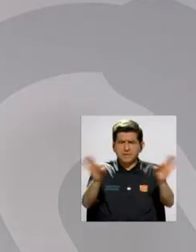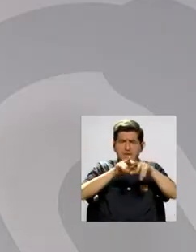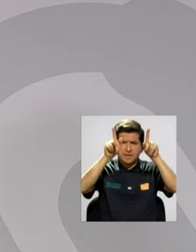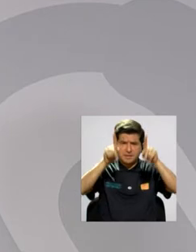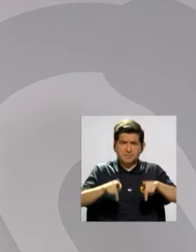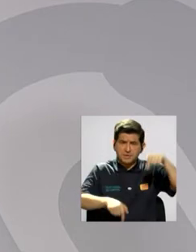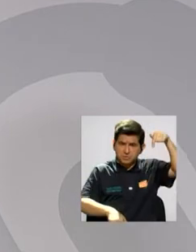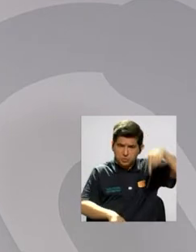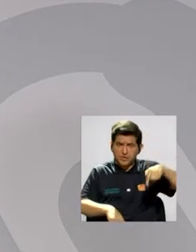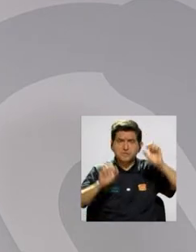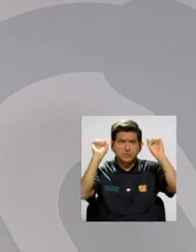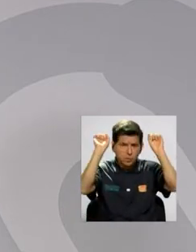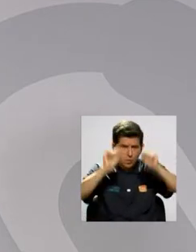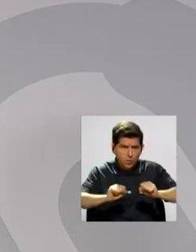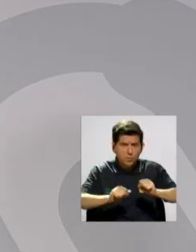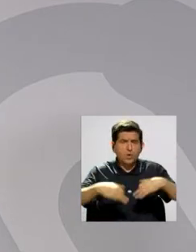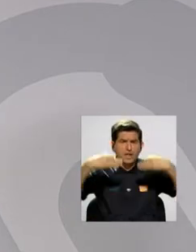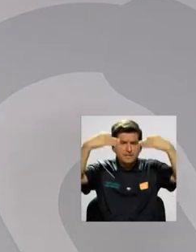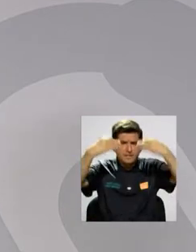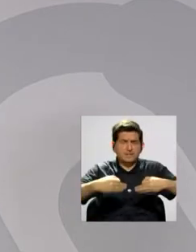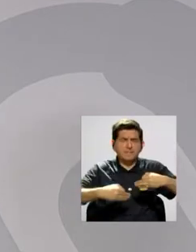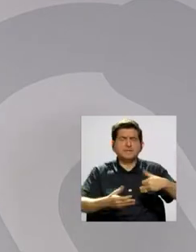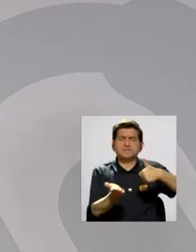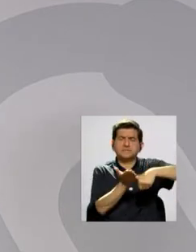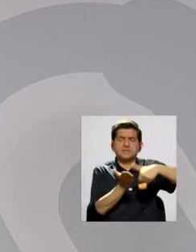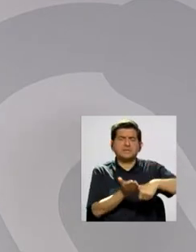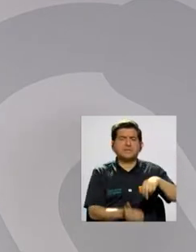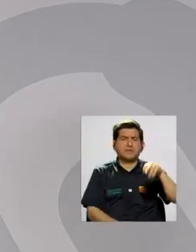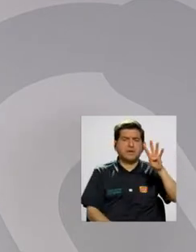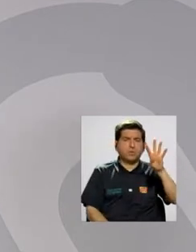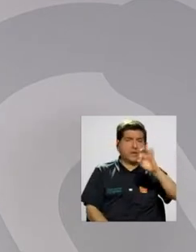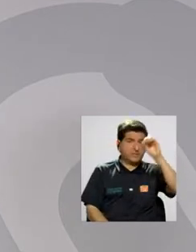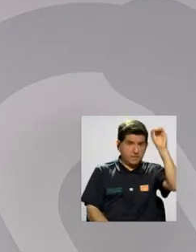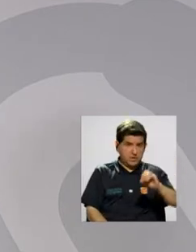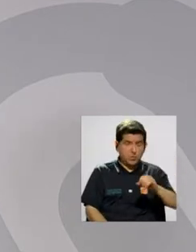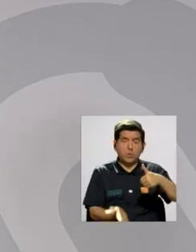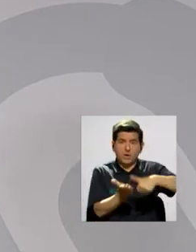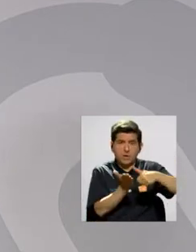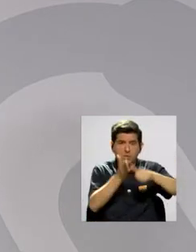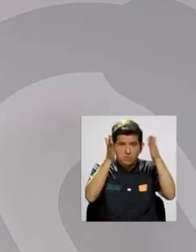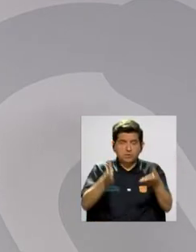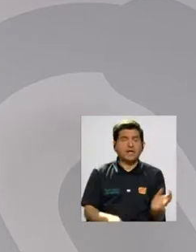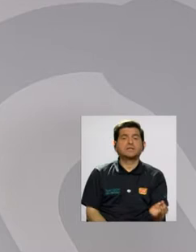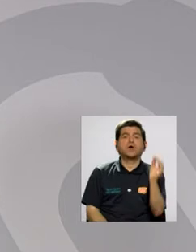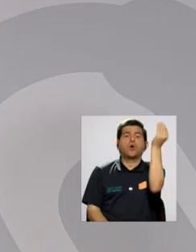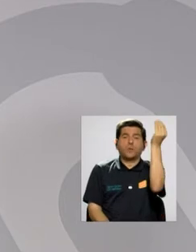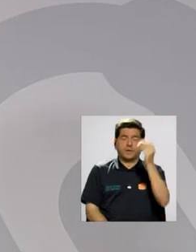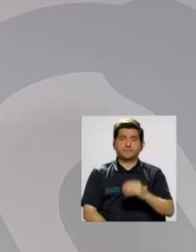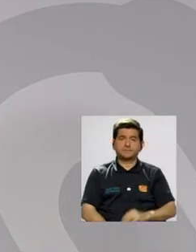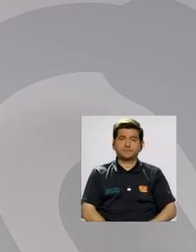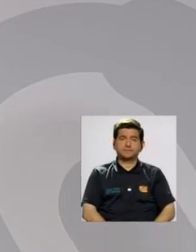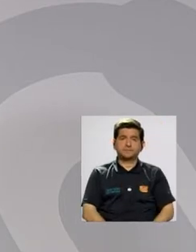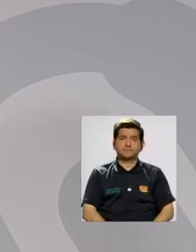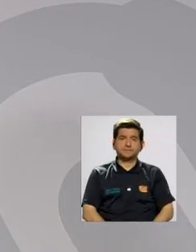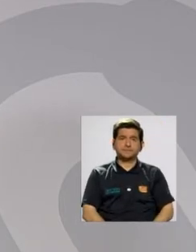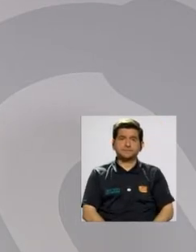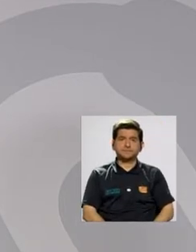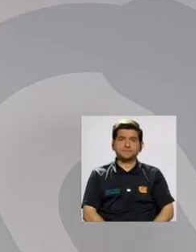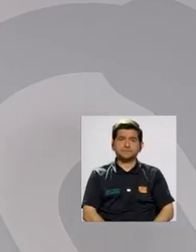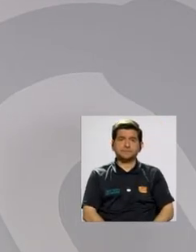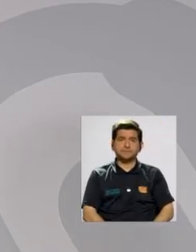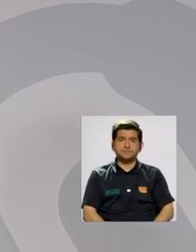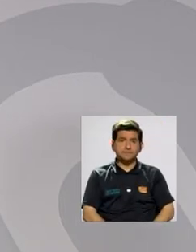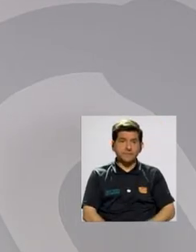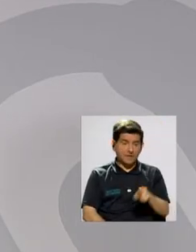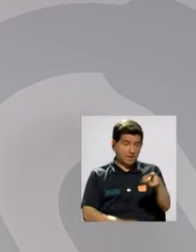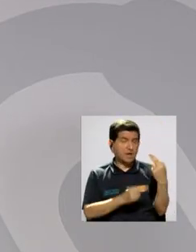hoy podrían decidir esta elección, que son 49% de electores, son jóvenes. Les queda muy